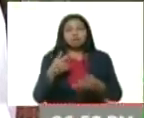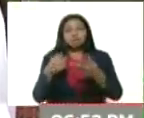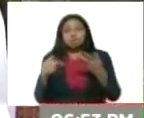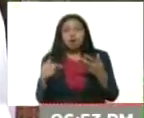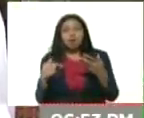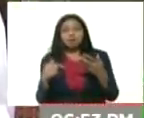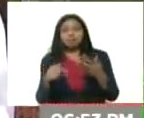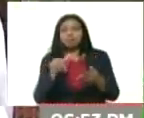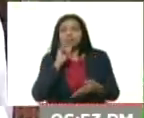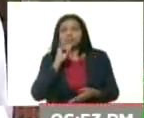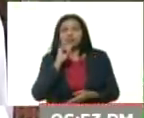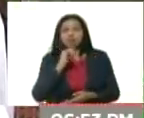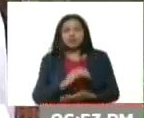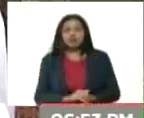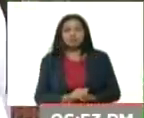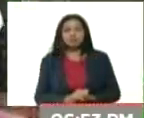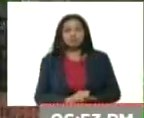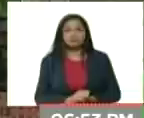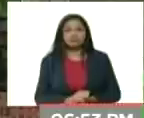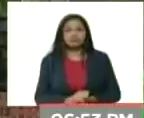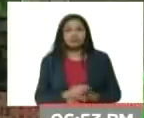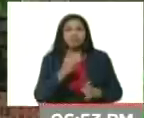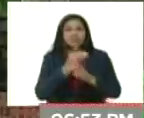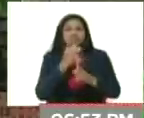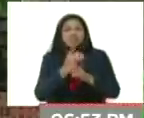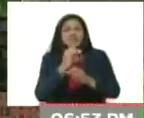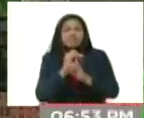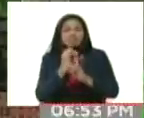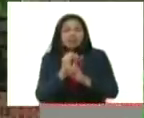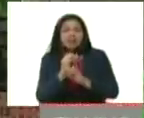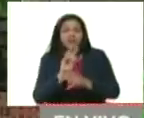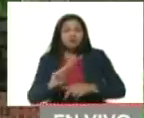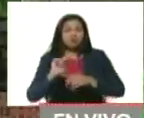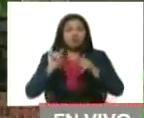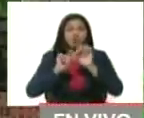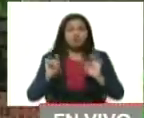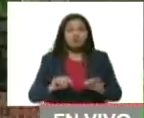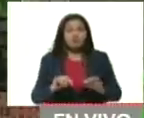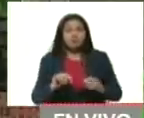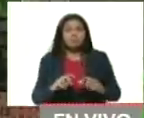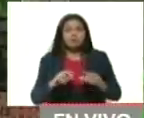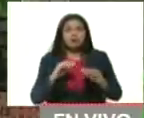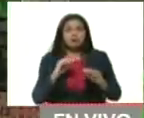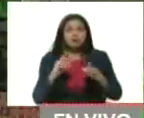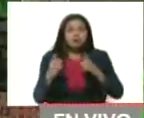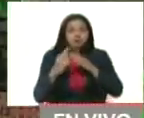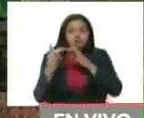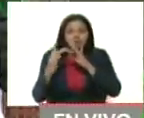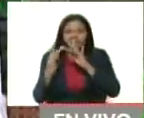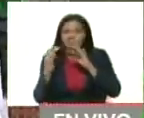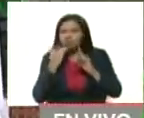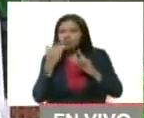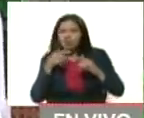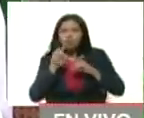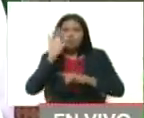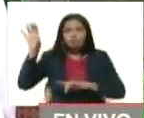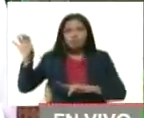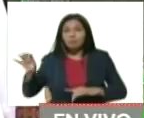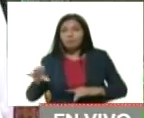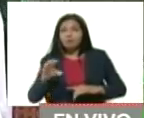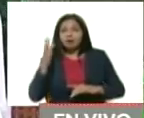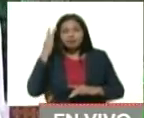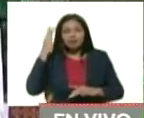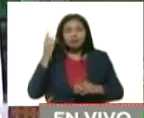varios contadores, así se llama, que son utilizados para hacer un seguimiento país por país de